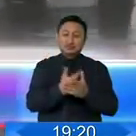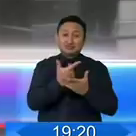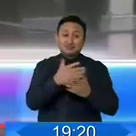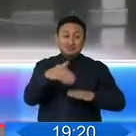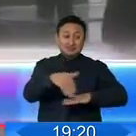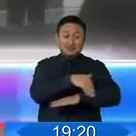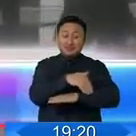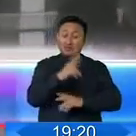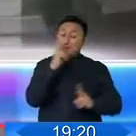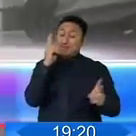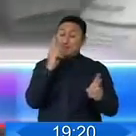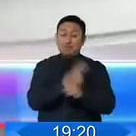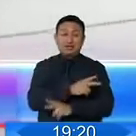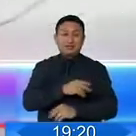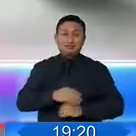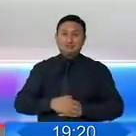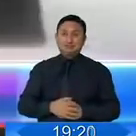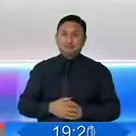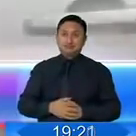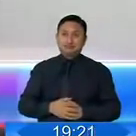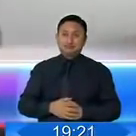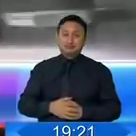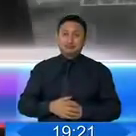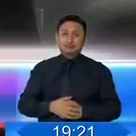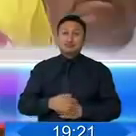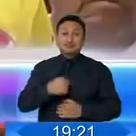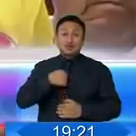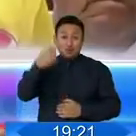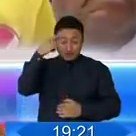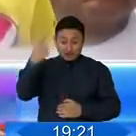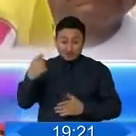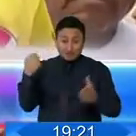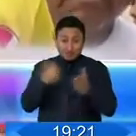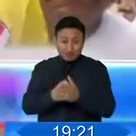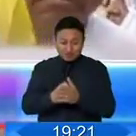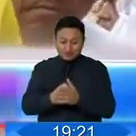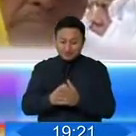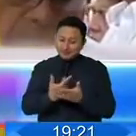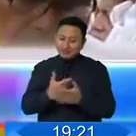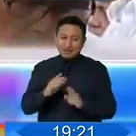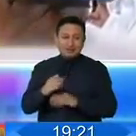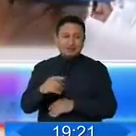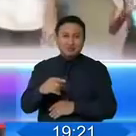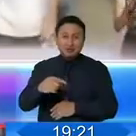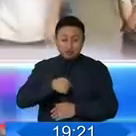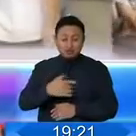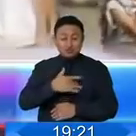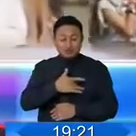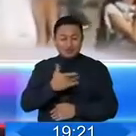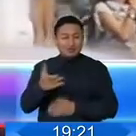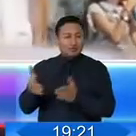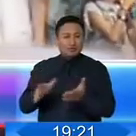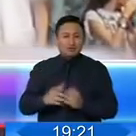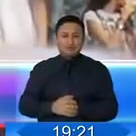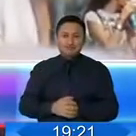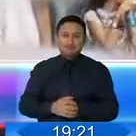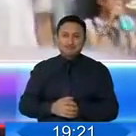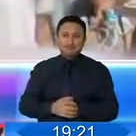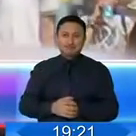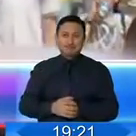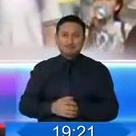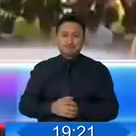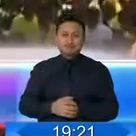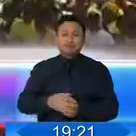carreteras son súper peligrosas. A mí se me supuso rapidito que a él le pasó algo malo. Yo lo sentí. Dejaron sus huellas por la calle